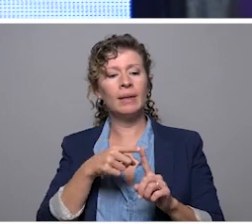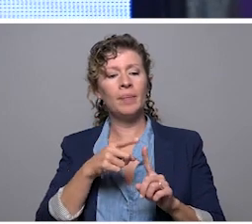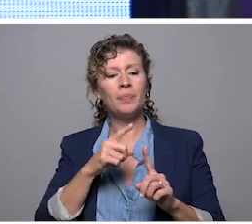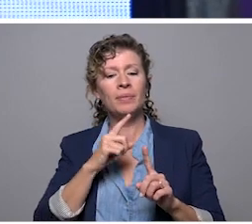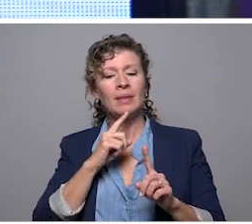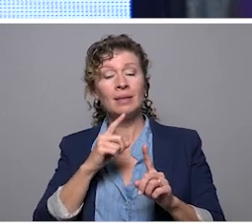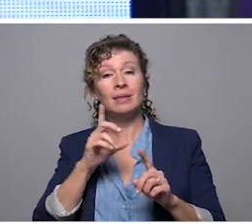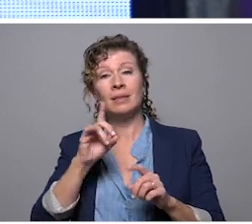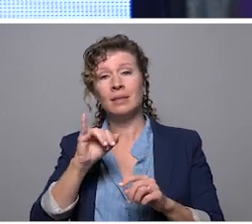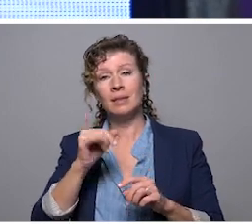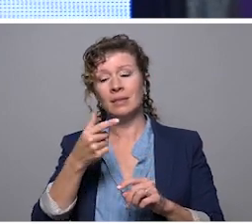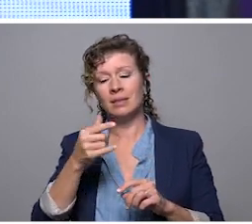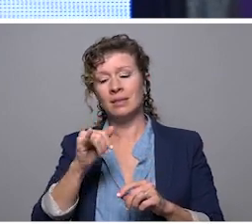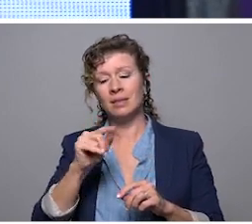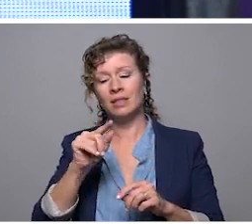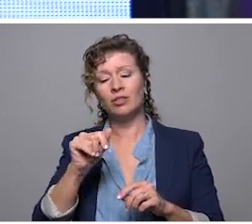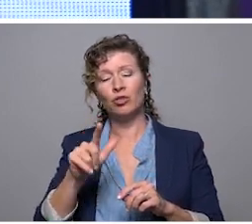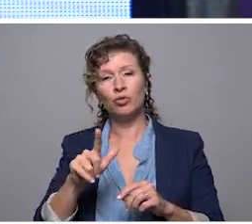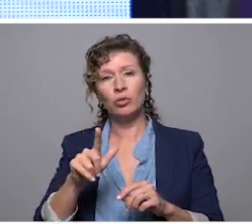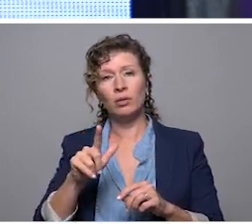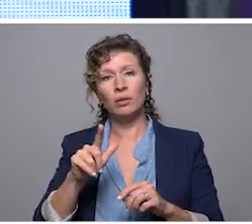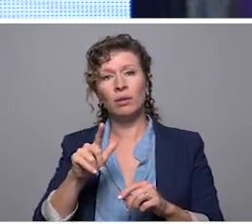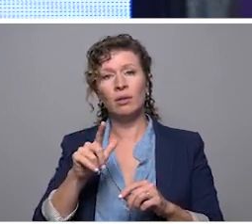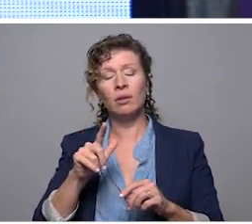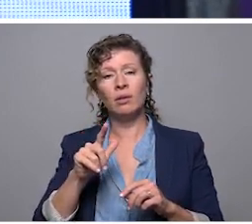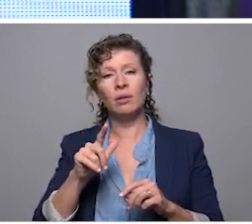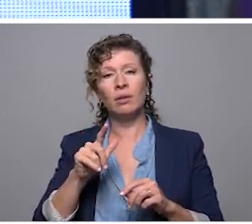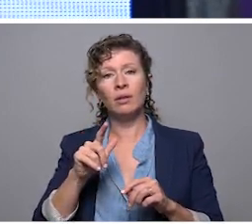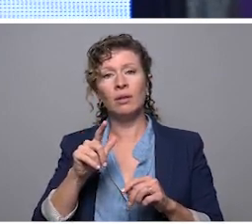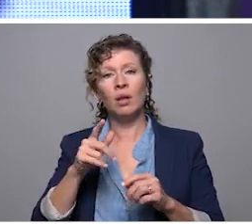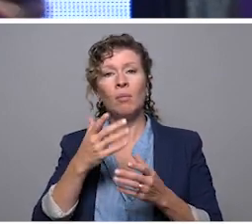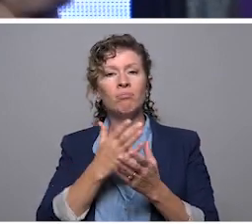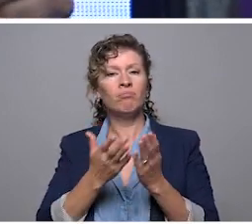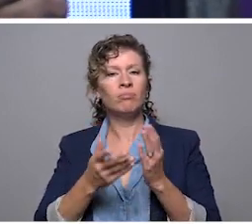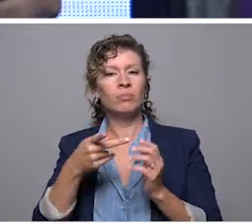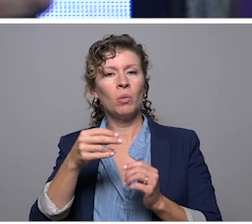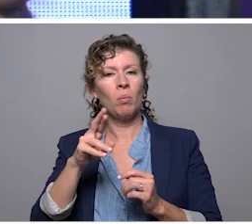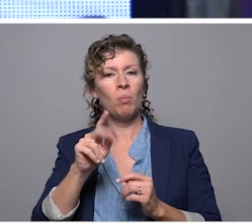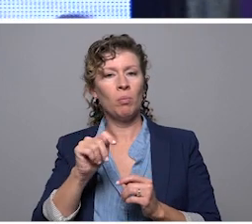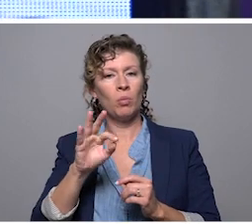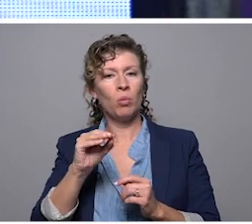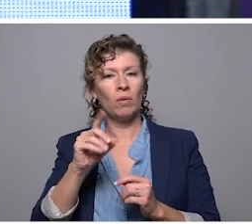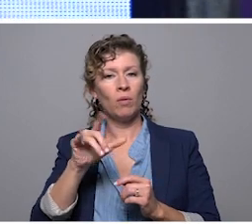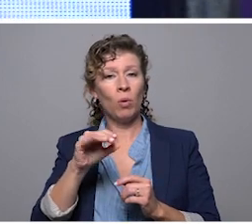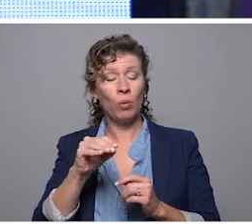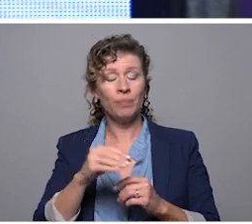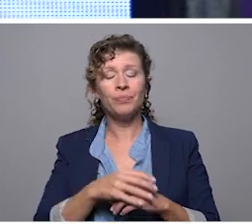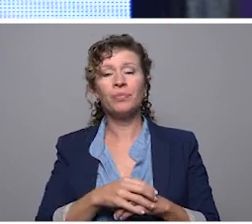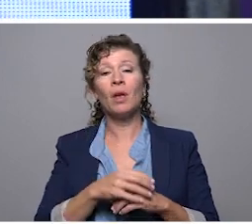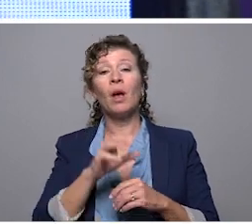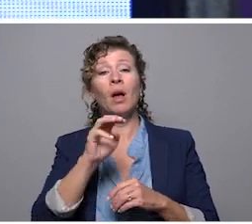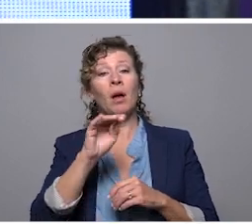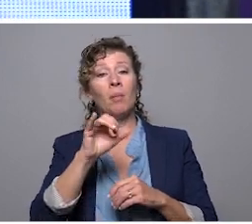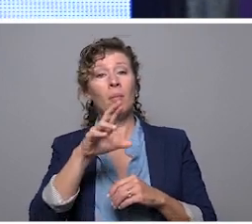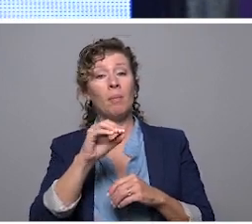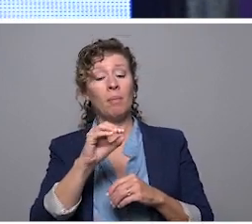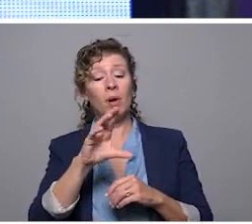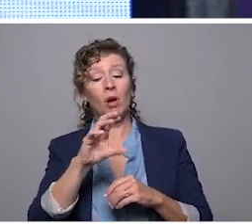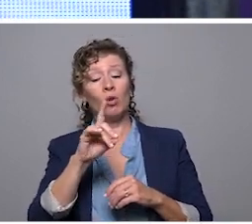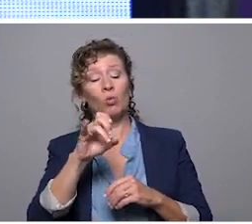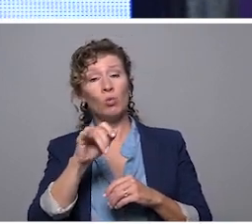ya el microcrédito está enfocado más en el en el conocer al cliente en